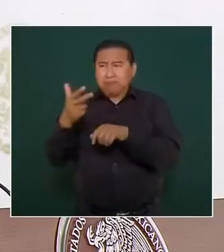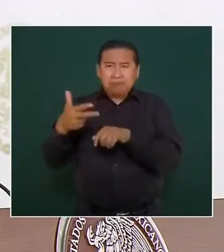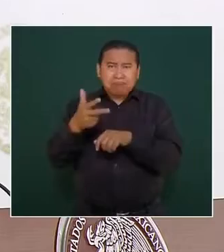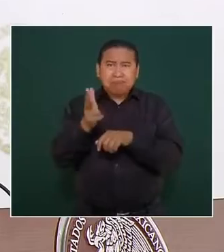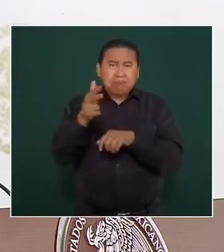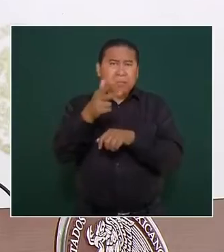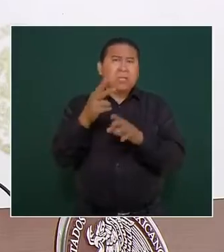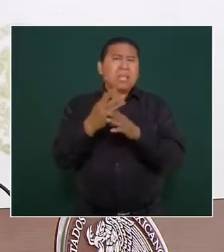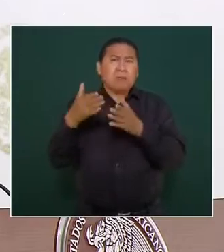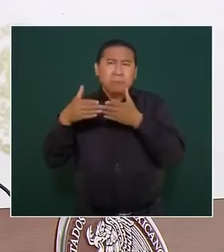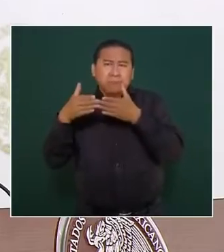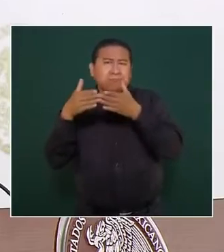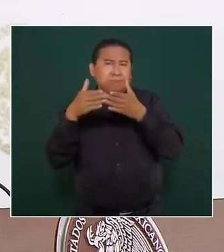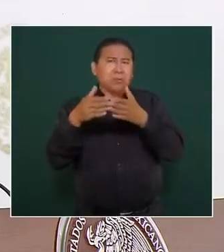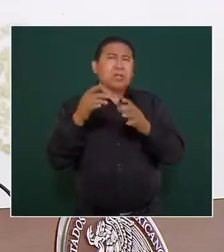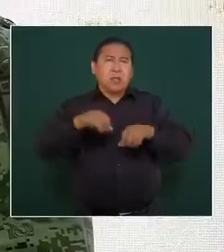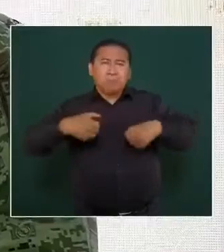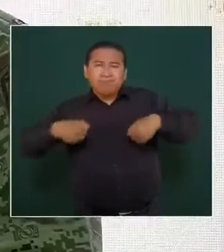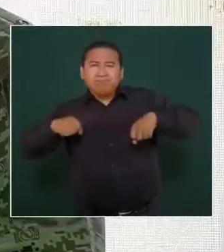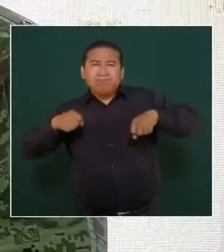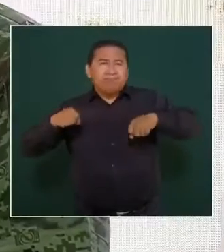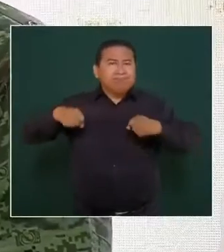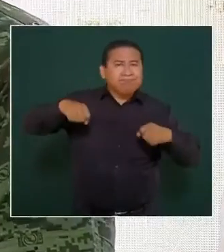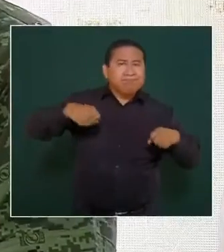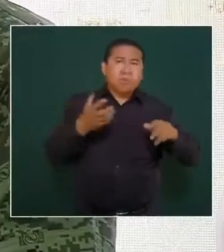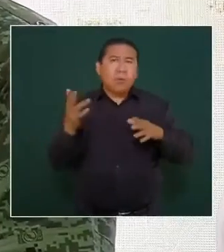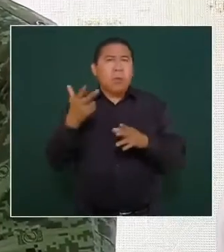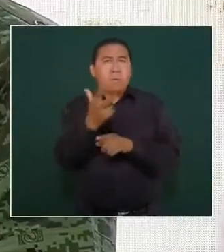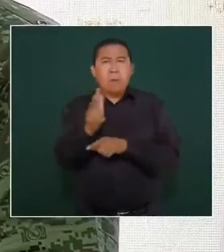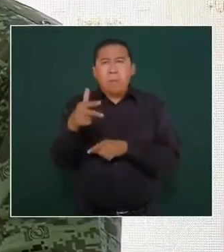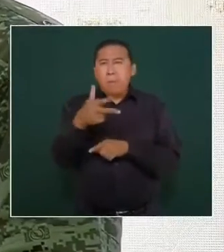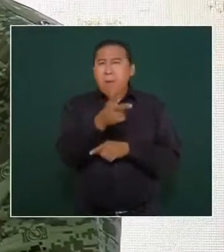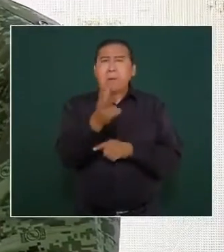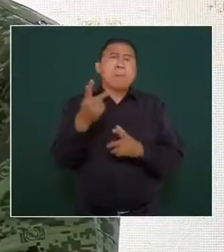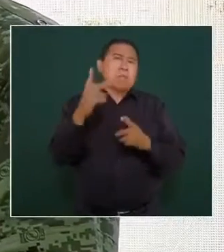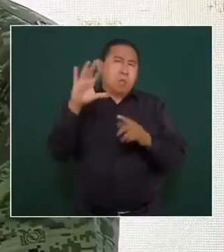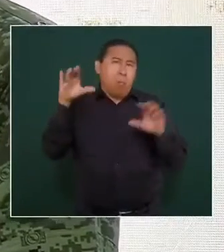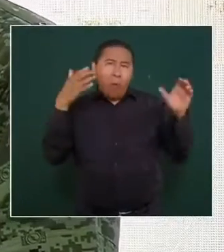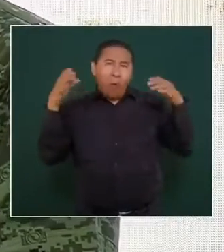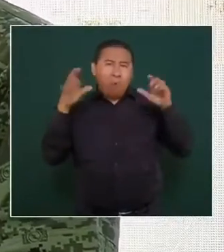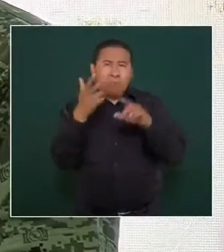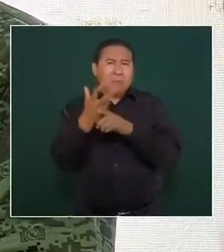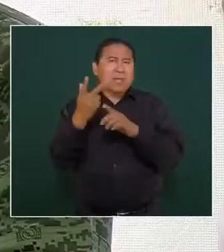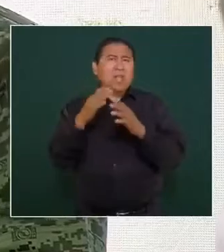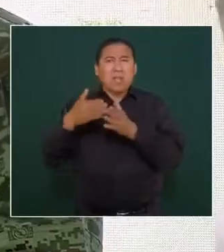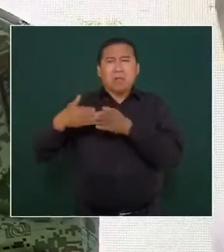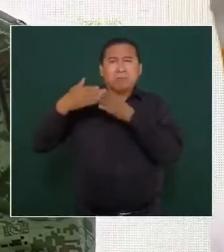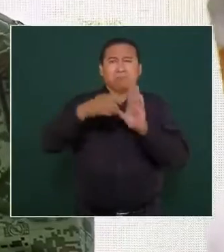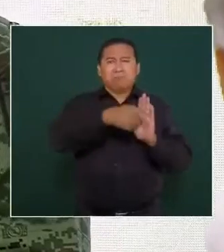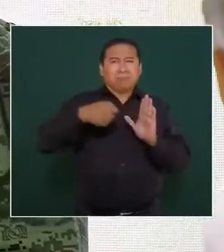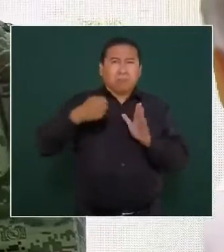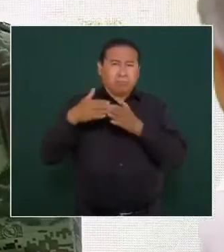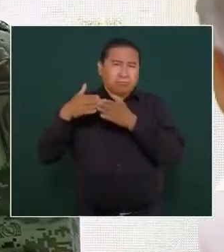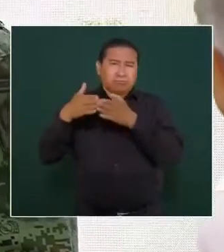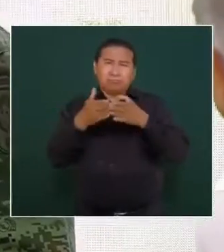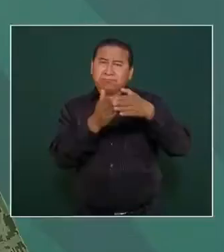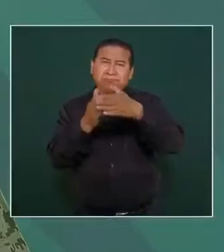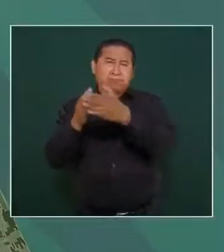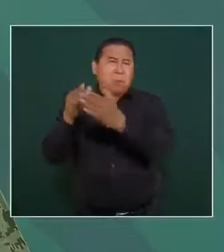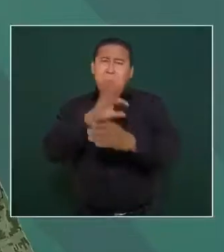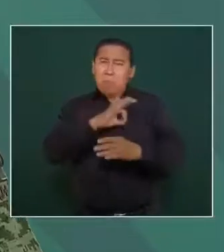y embarcaciones. Tiene cuatrimotos, tiene motopatrullas, patrullas, lanchas Zodiac. Estas